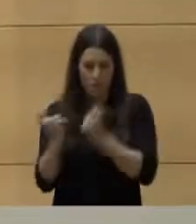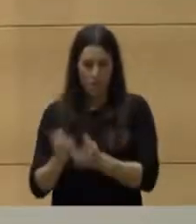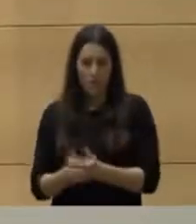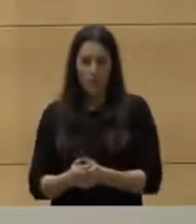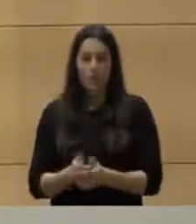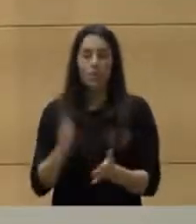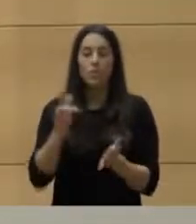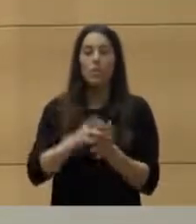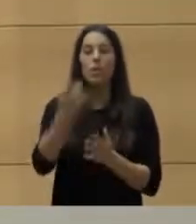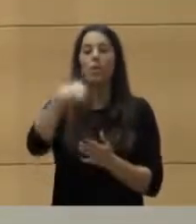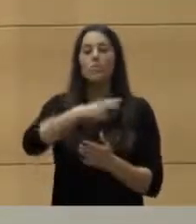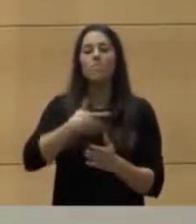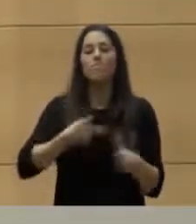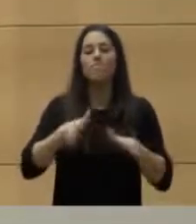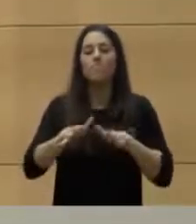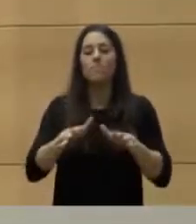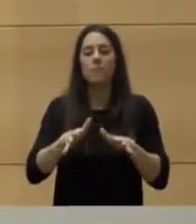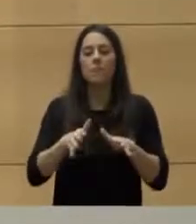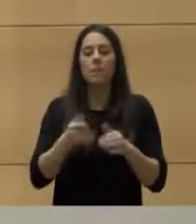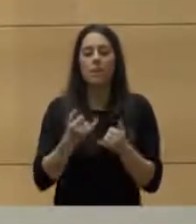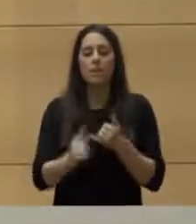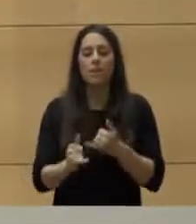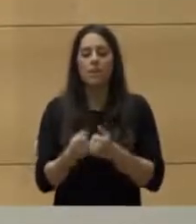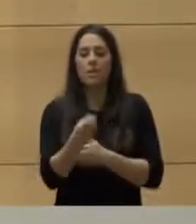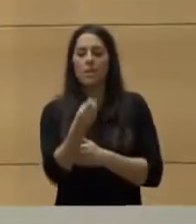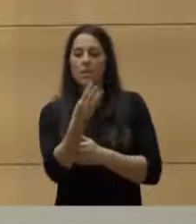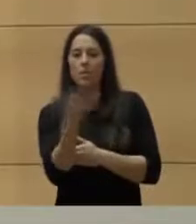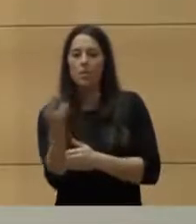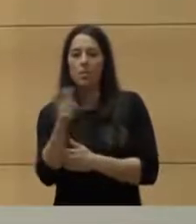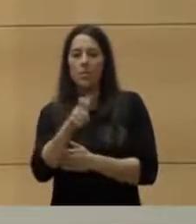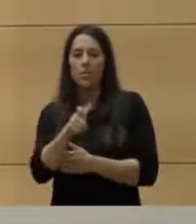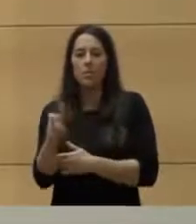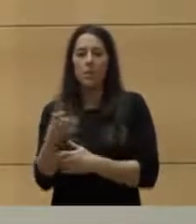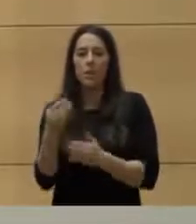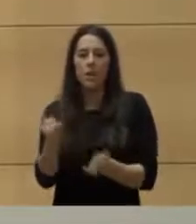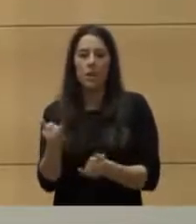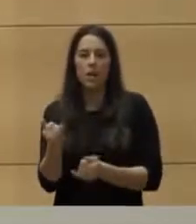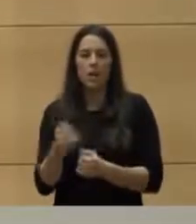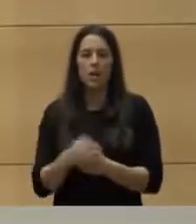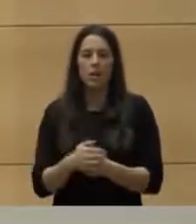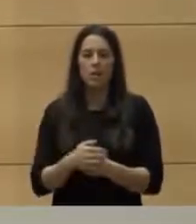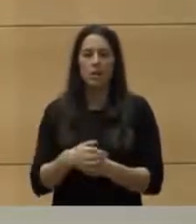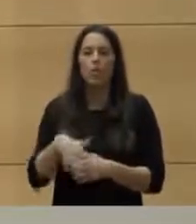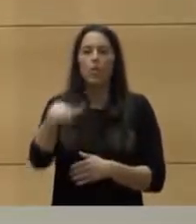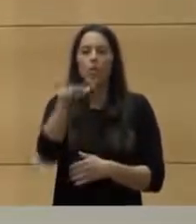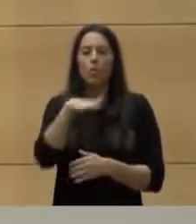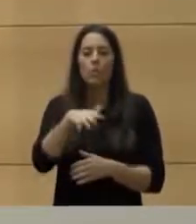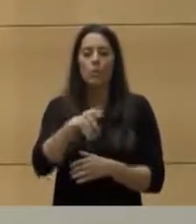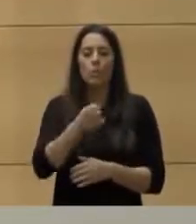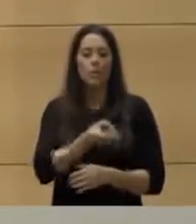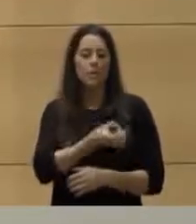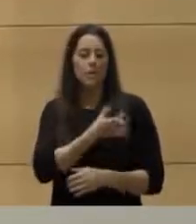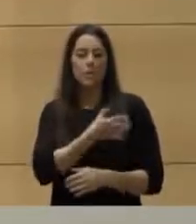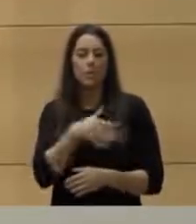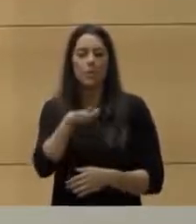movilizáis, ¿cuántos estamos? ¿Con cuántas pancartas? ¿Dónde están los sindicatos?